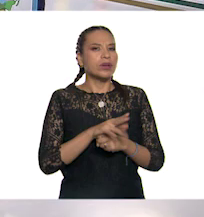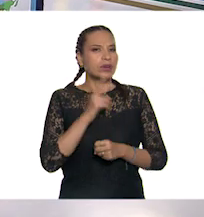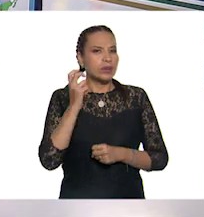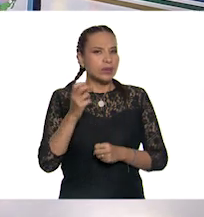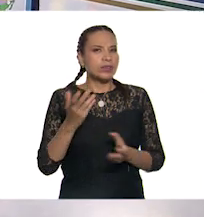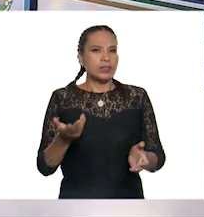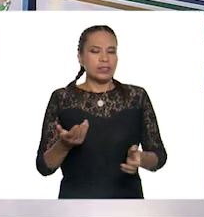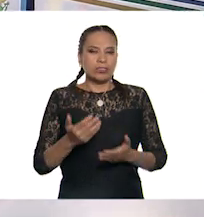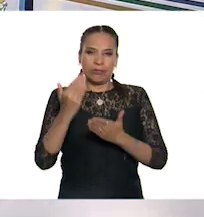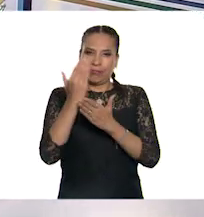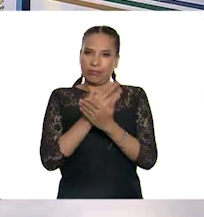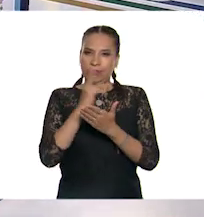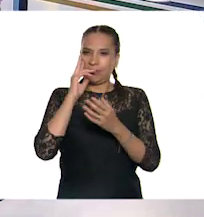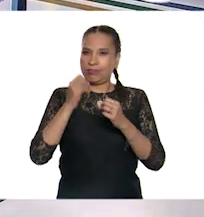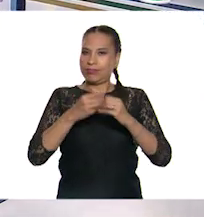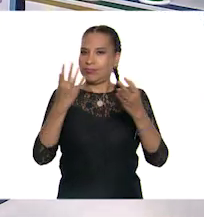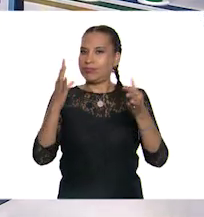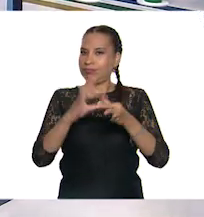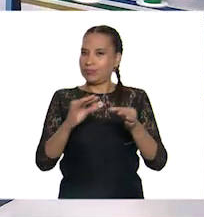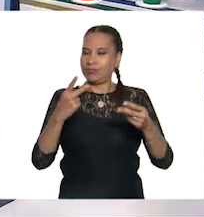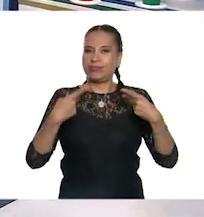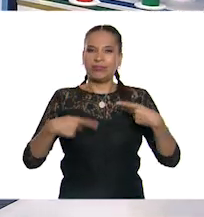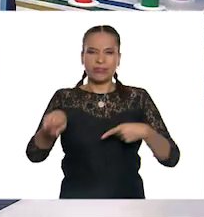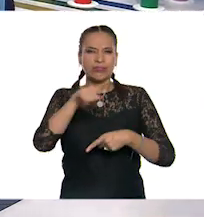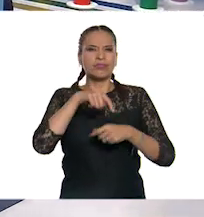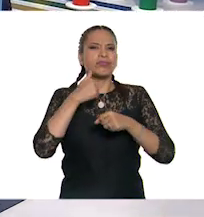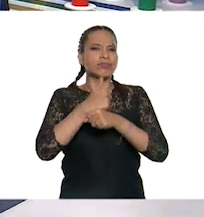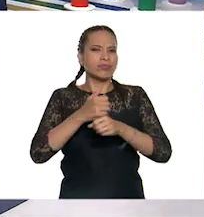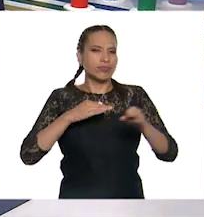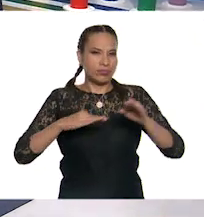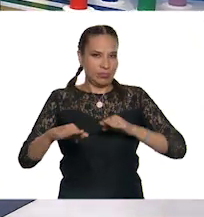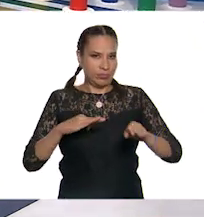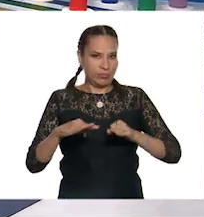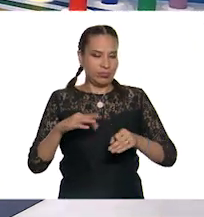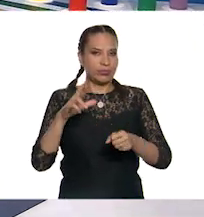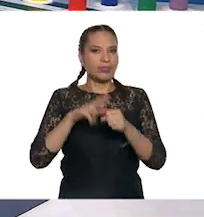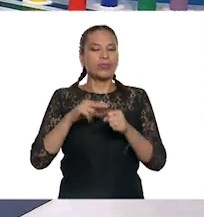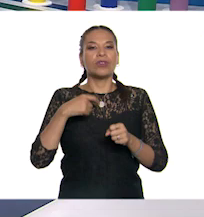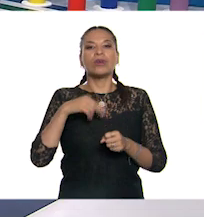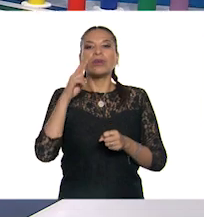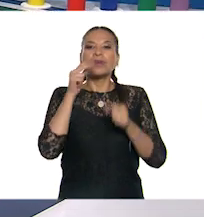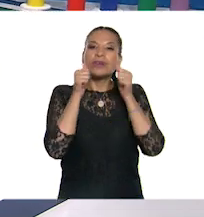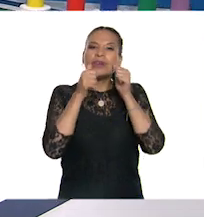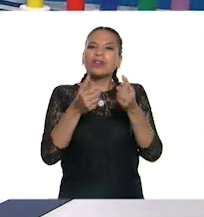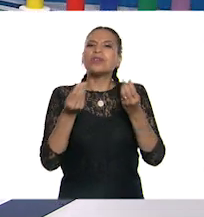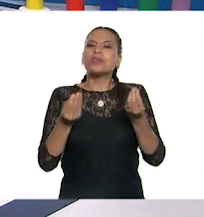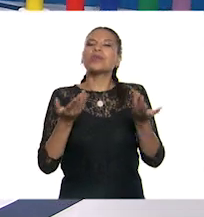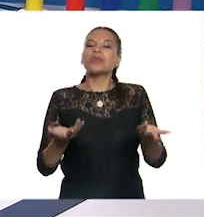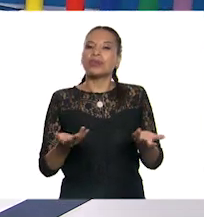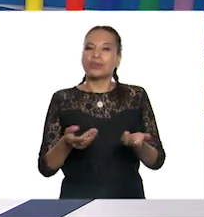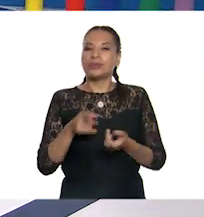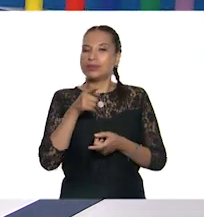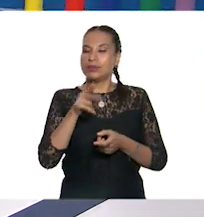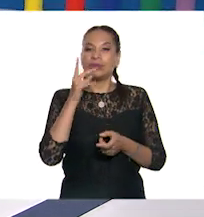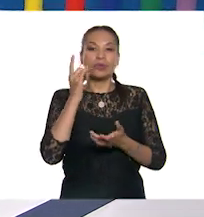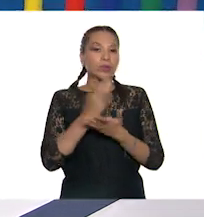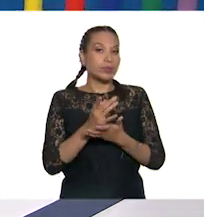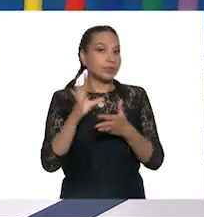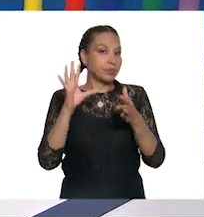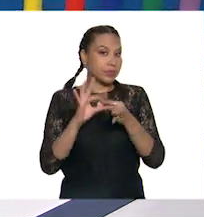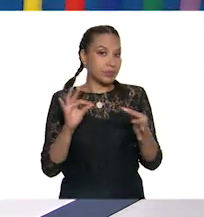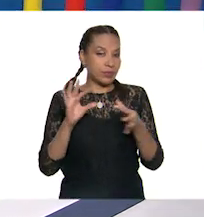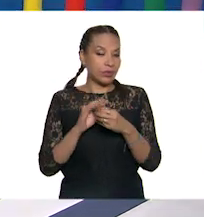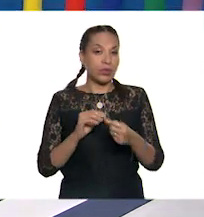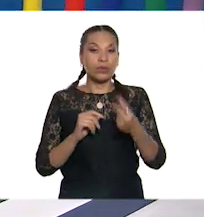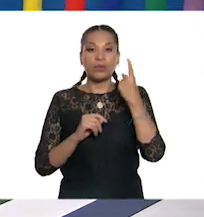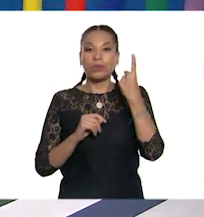ello menos claro en las descripciones de los trabajadores. De hecho, María, me llama mucho la atención el que aquí no solo se describe